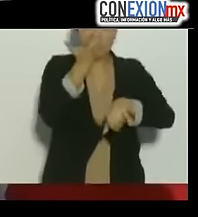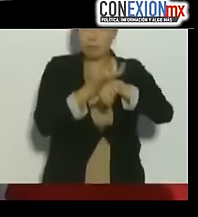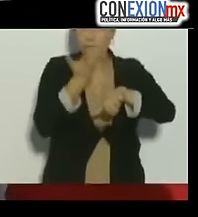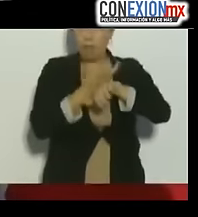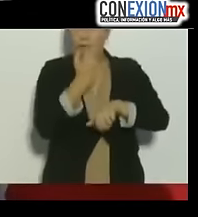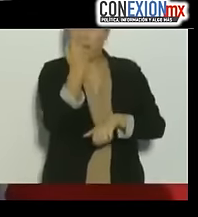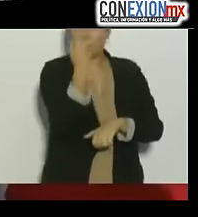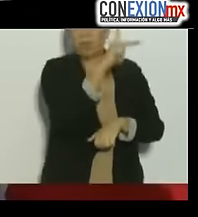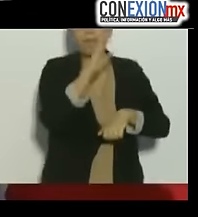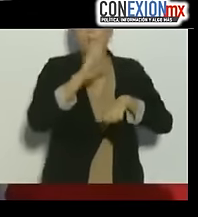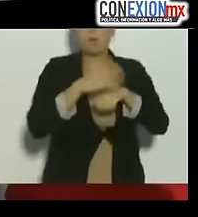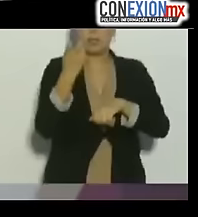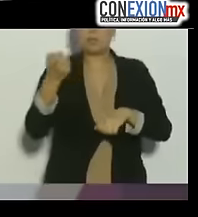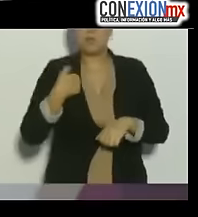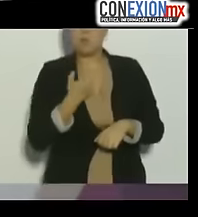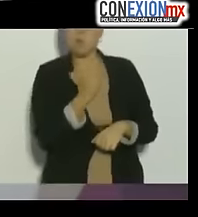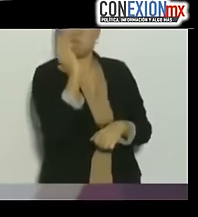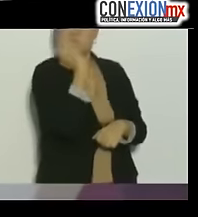atrevido estos